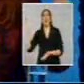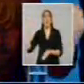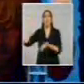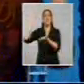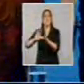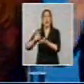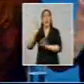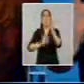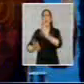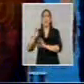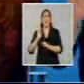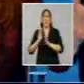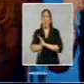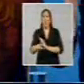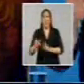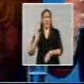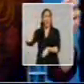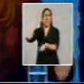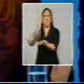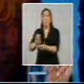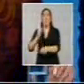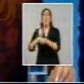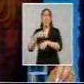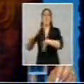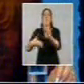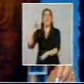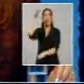proyectos directos como este que estamos desarrollando.